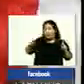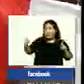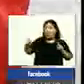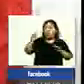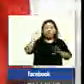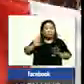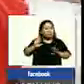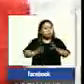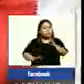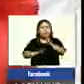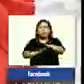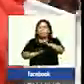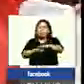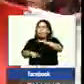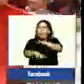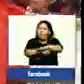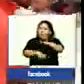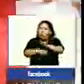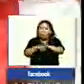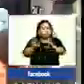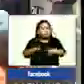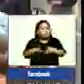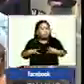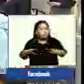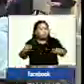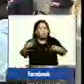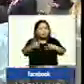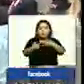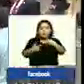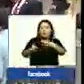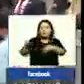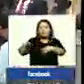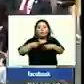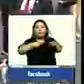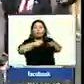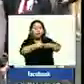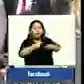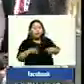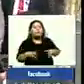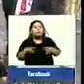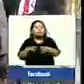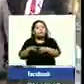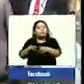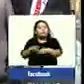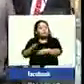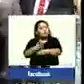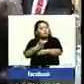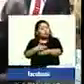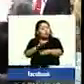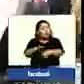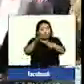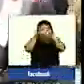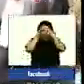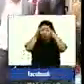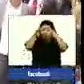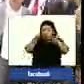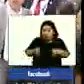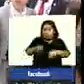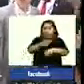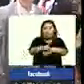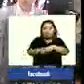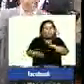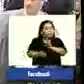su lucha contra la corrupción y que disolverá la legislatura controlada por la oposición. El tribunal decidirá varios casos